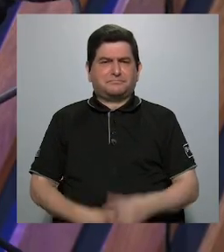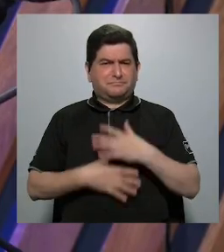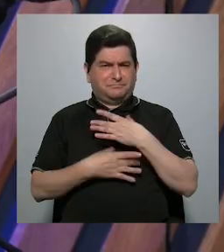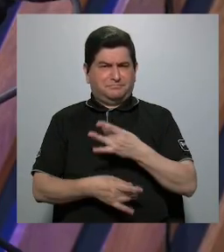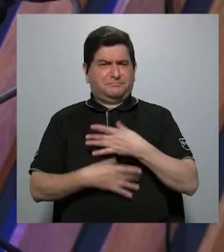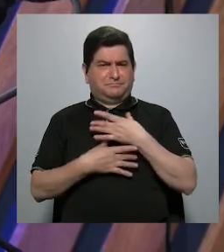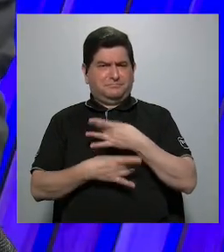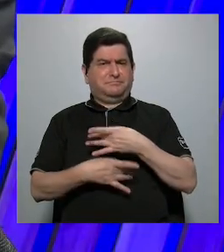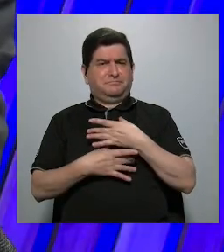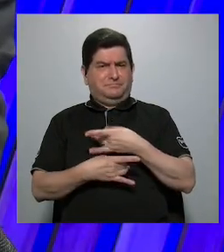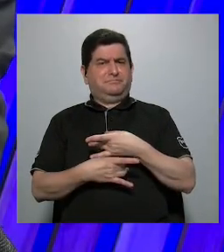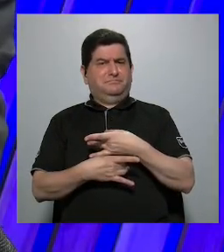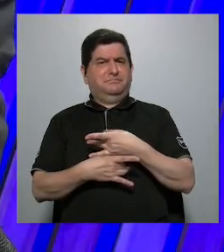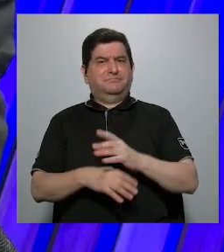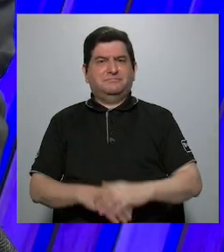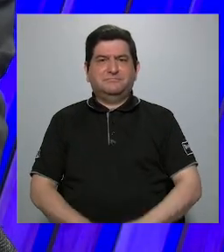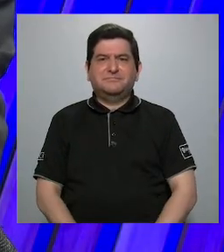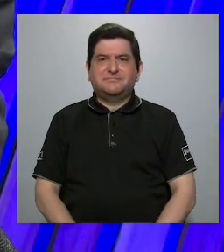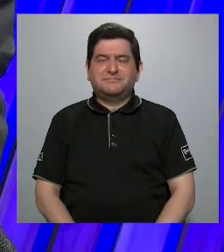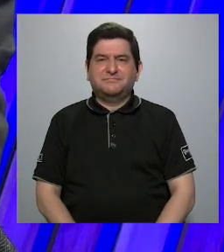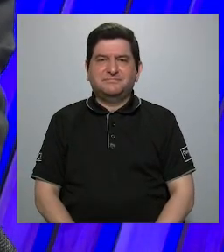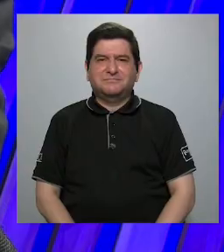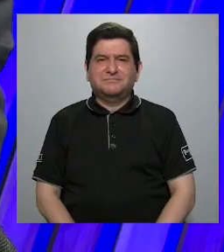Qué interesante